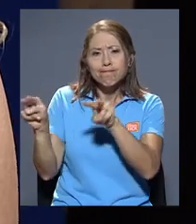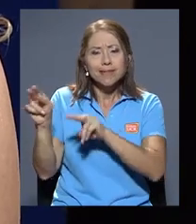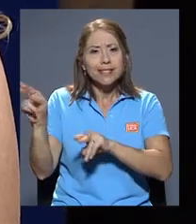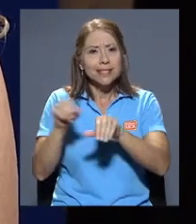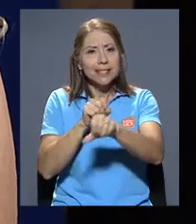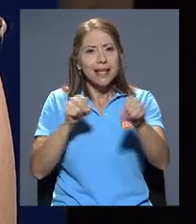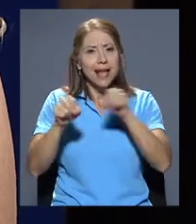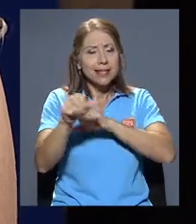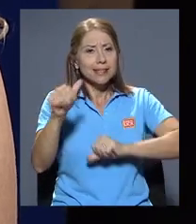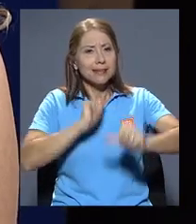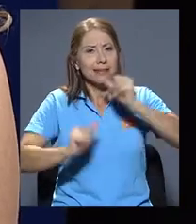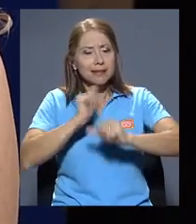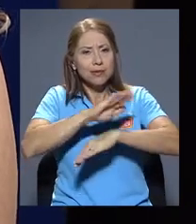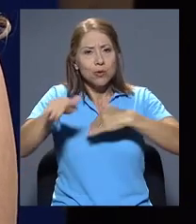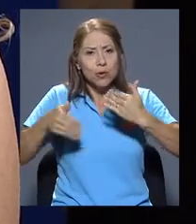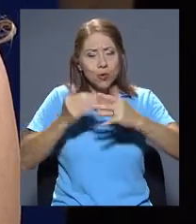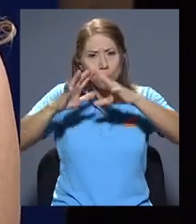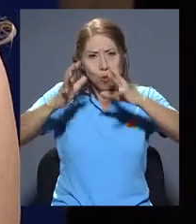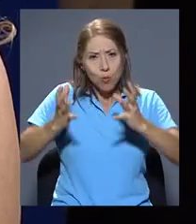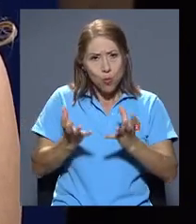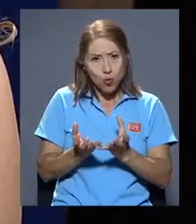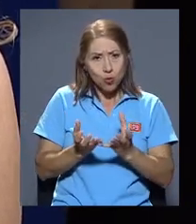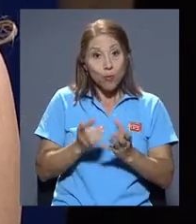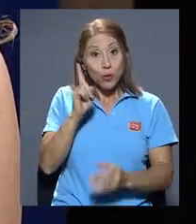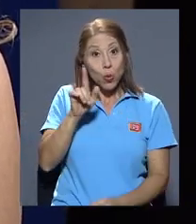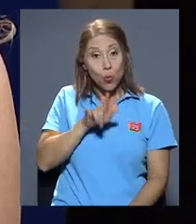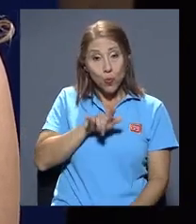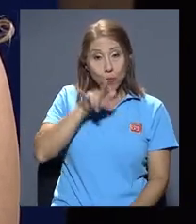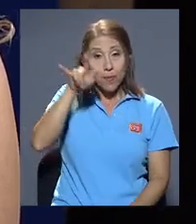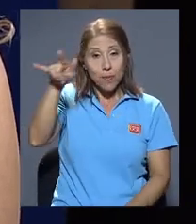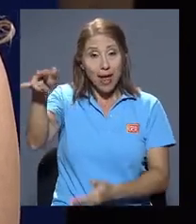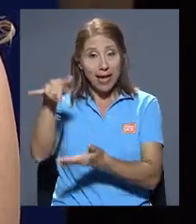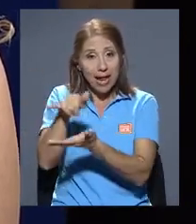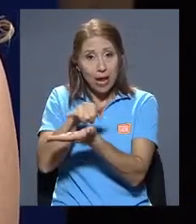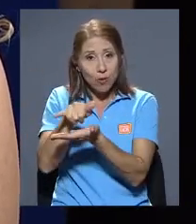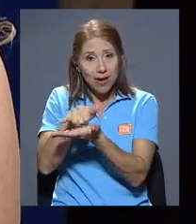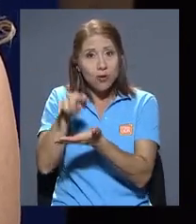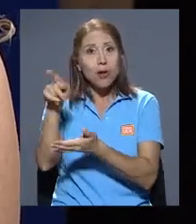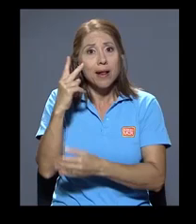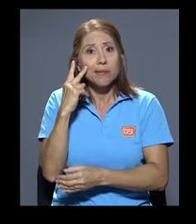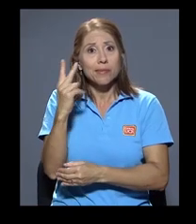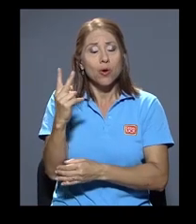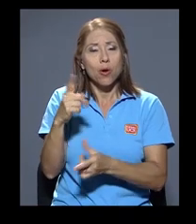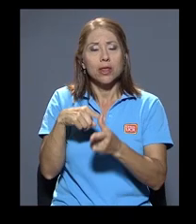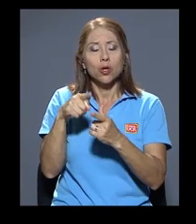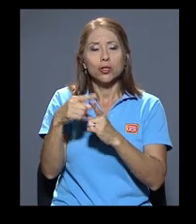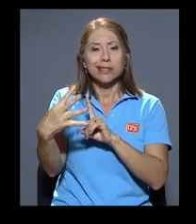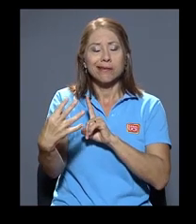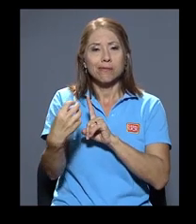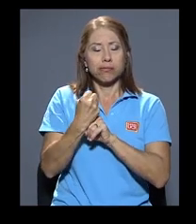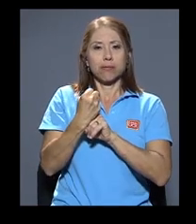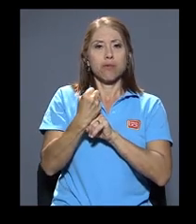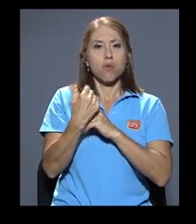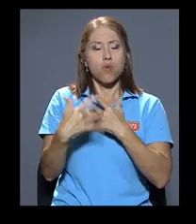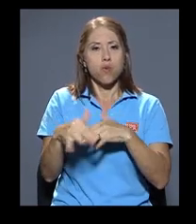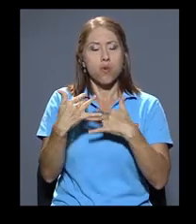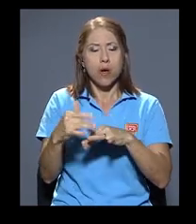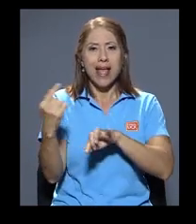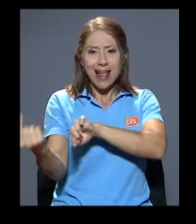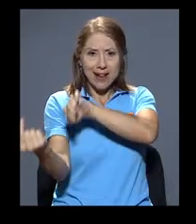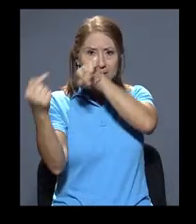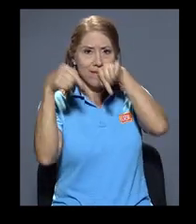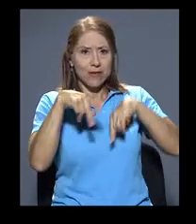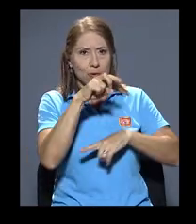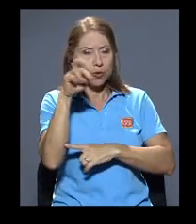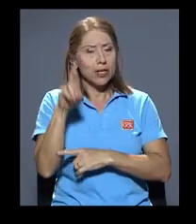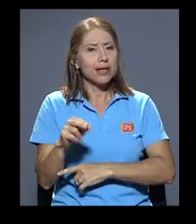mundo. Y en uno de sus viajes a Nueva York, él vio esta obra y lo impactó. Y llegó aquí con la determinación de